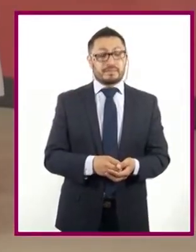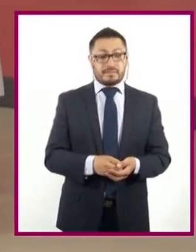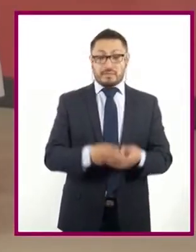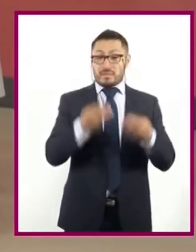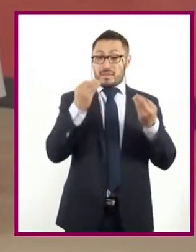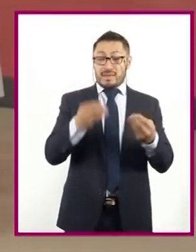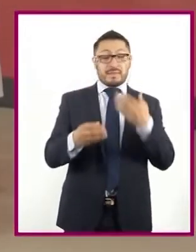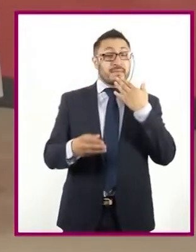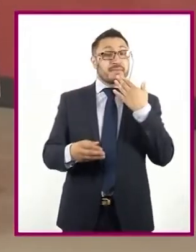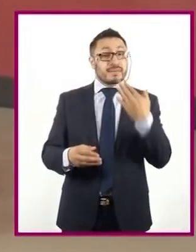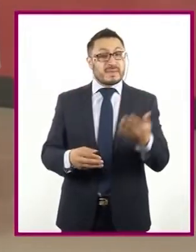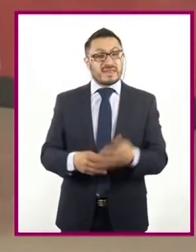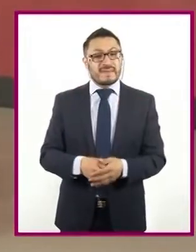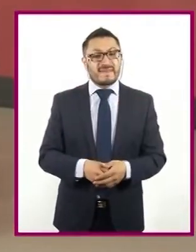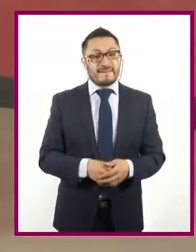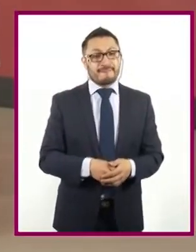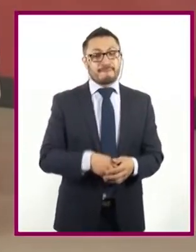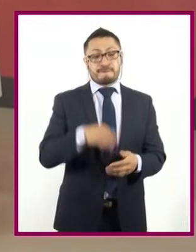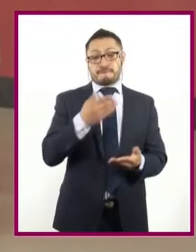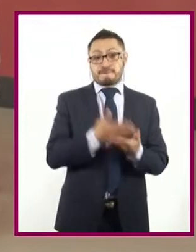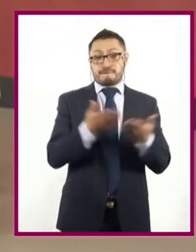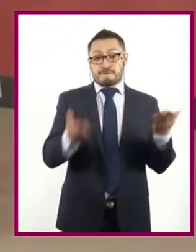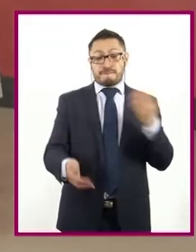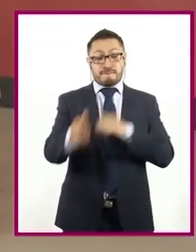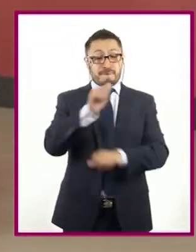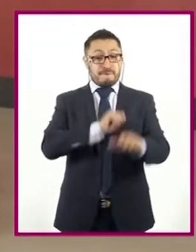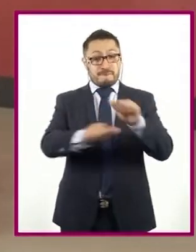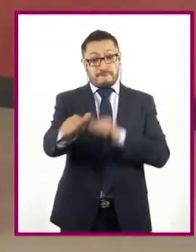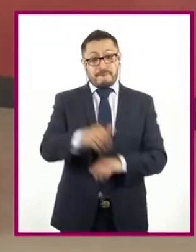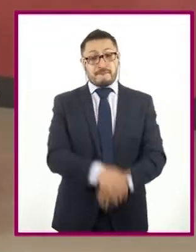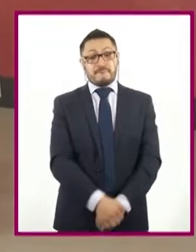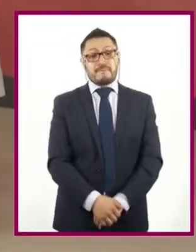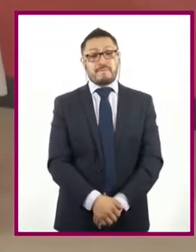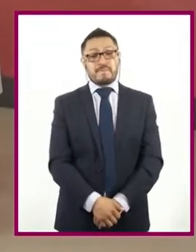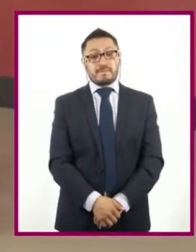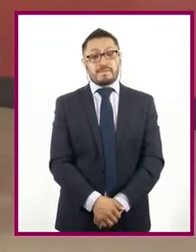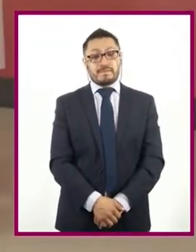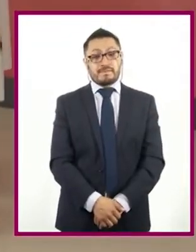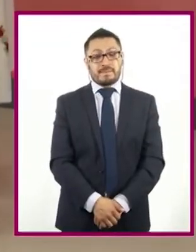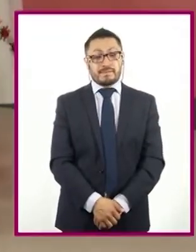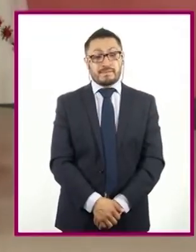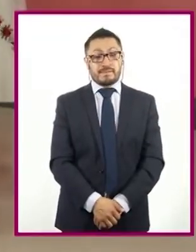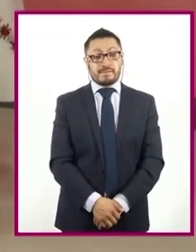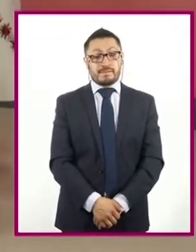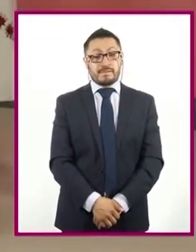Muy bien. Es tu turno. A ver.